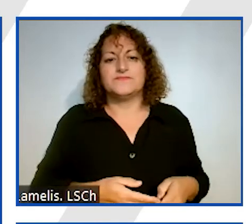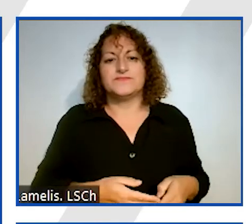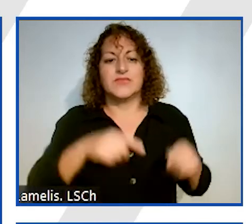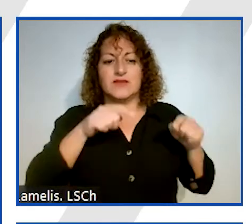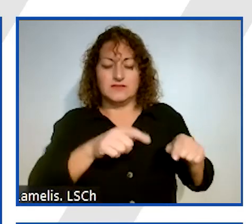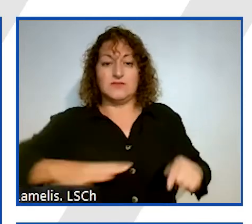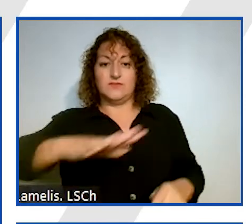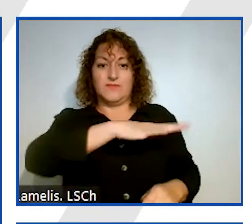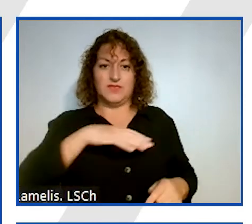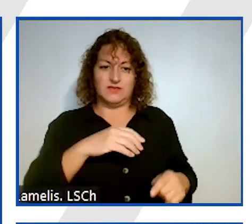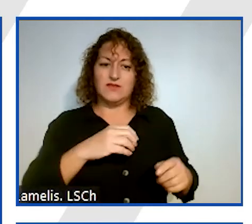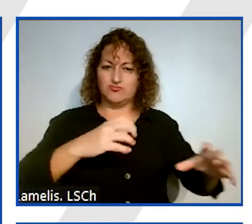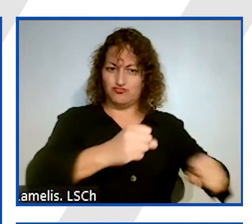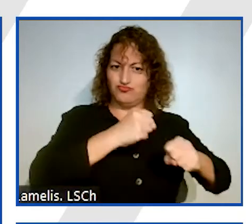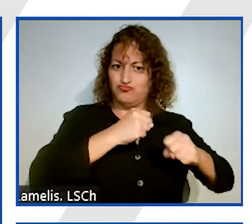su ambiente.